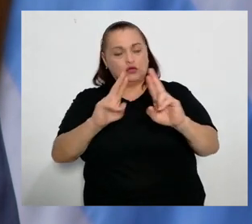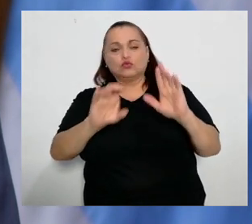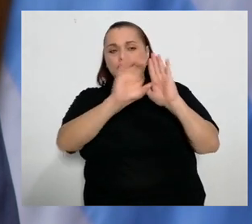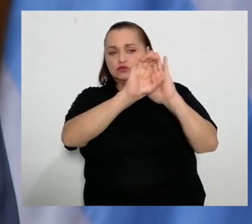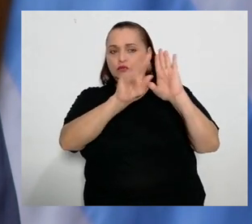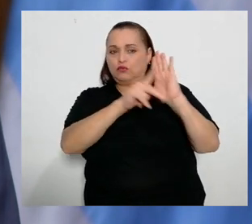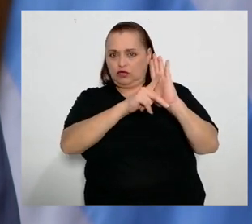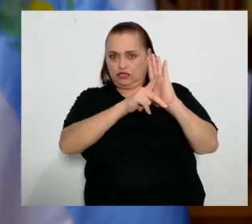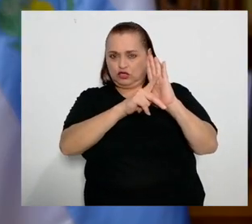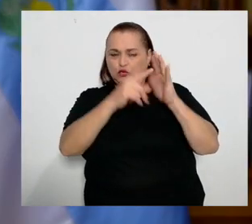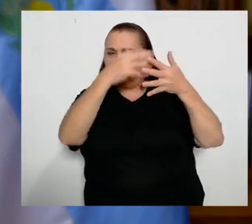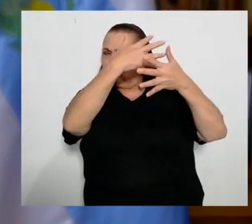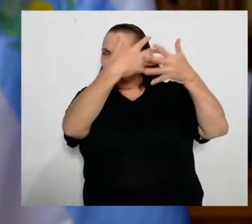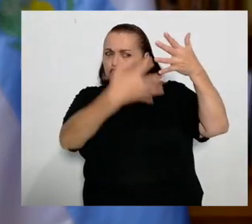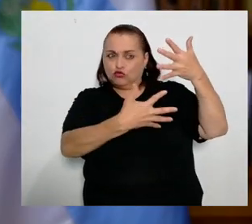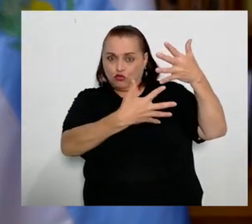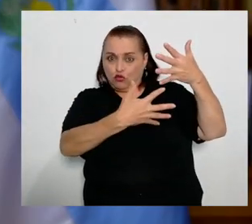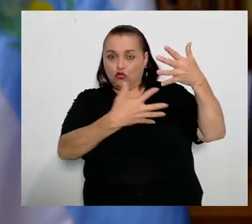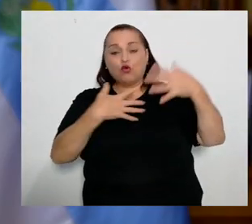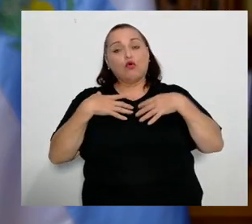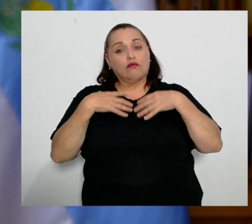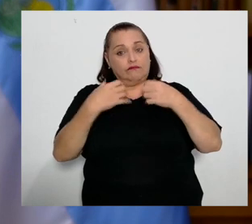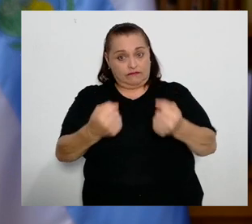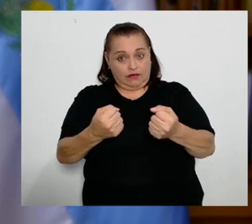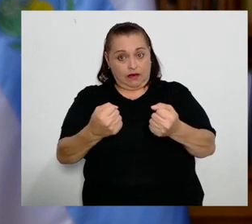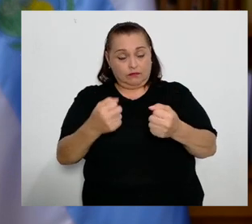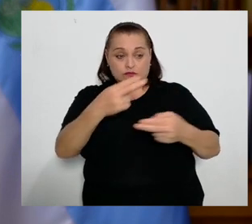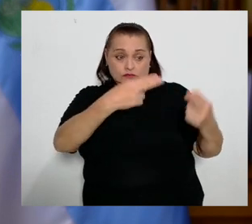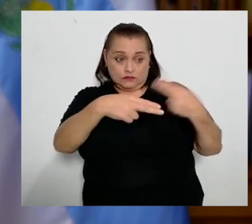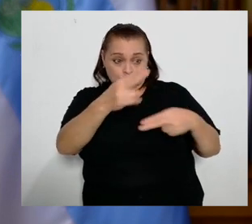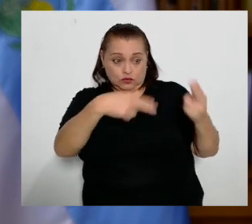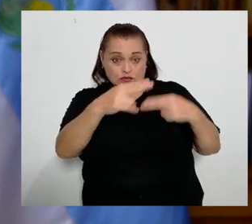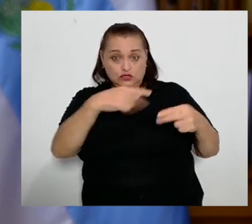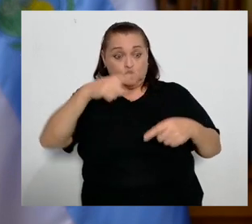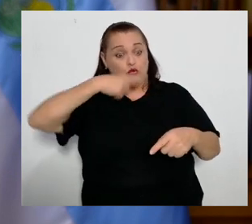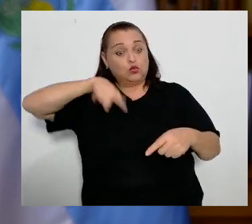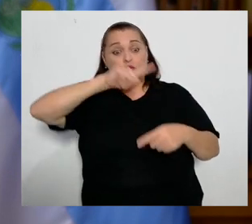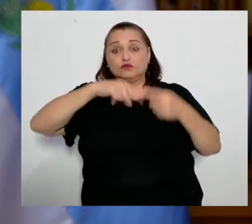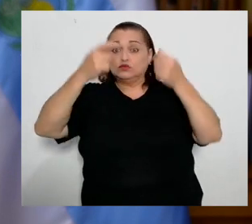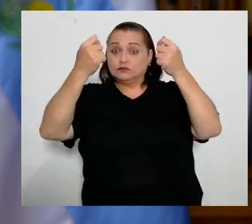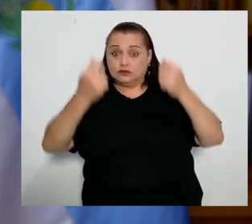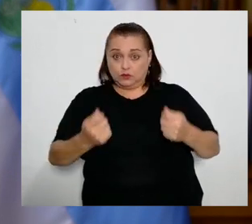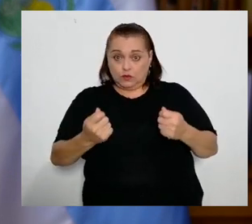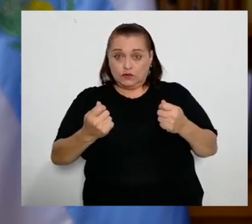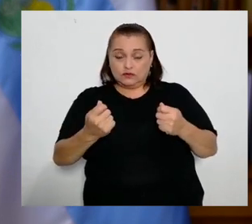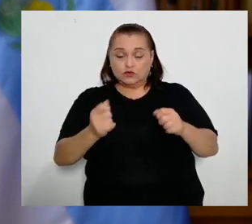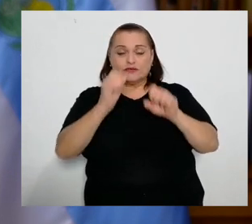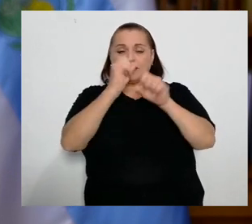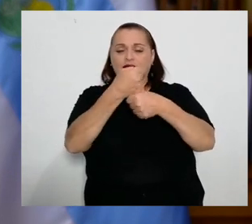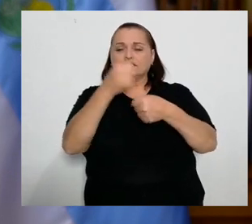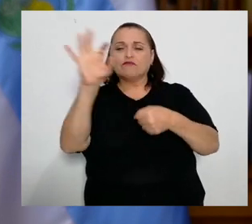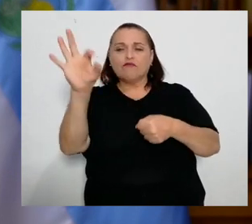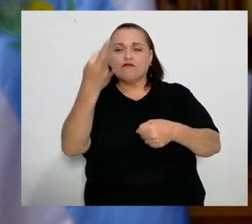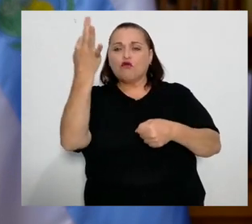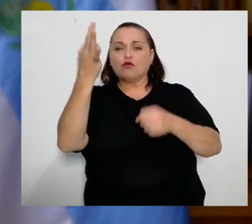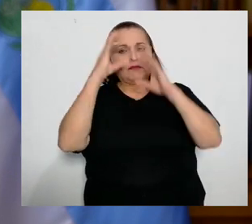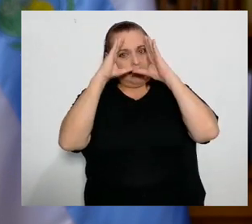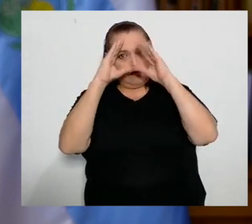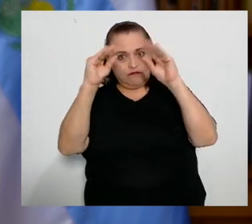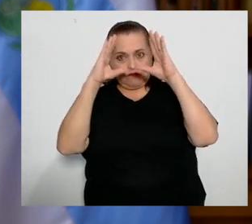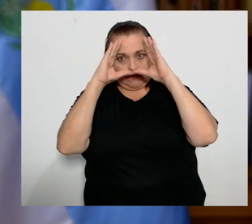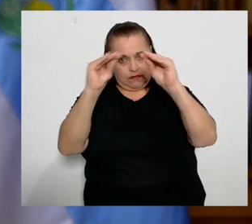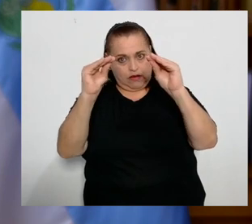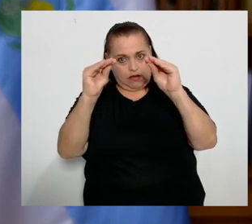a la constitución política por todo eso confiamos en que la negociación de nuestros presupuestos se hará de manera